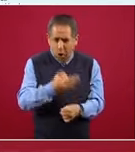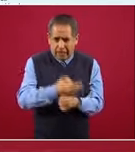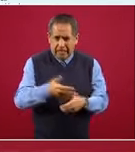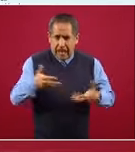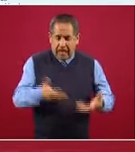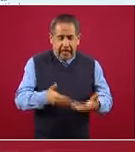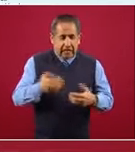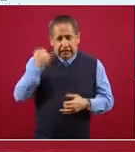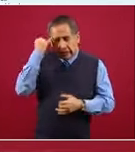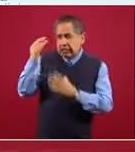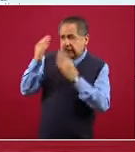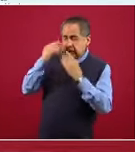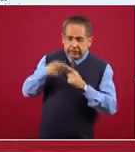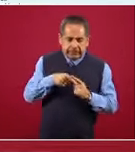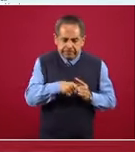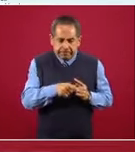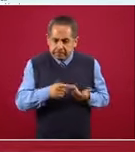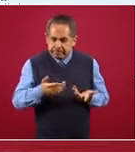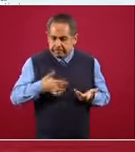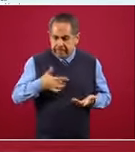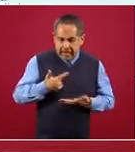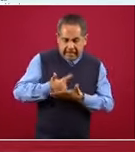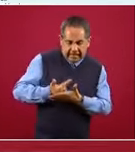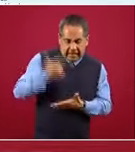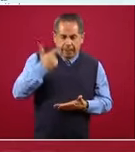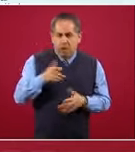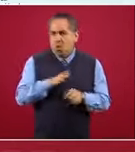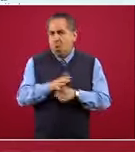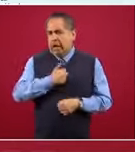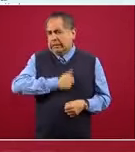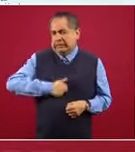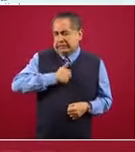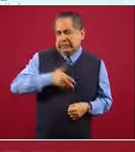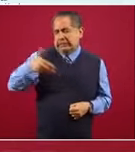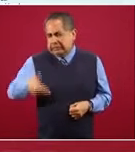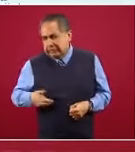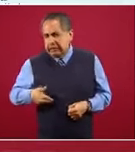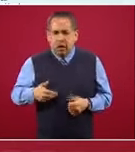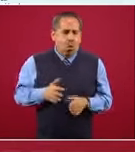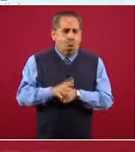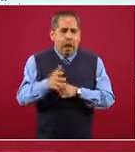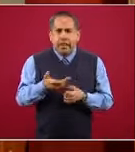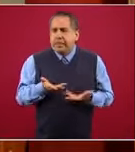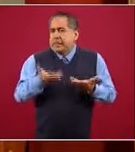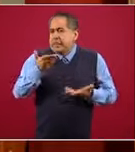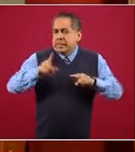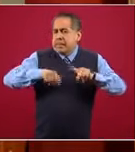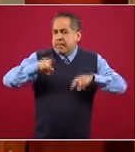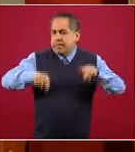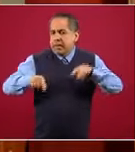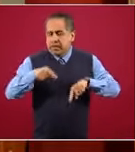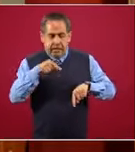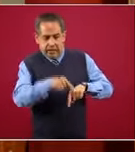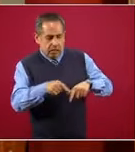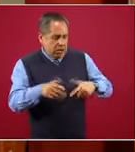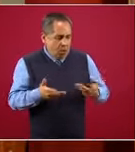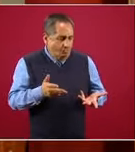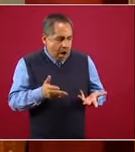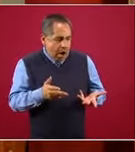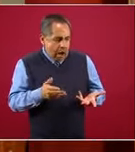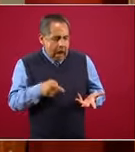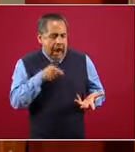muy específicos de gravedad de algunas lesiones que pudiera tener o de características de la unidad